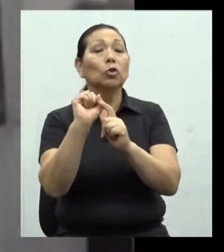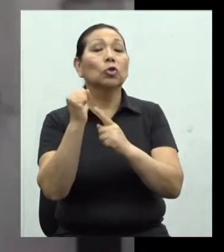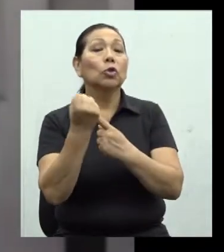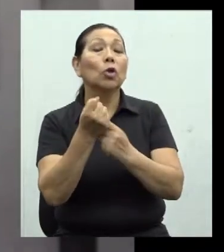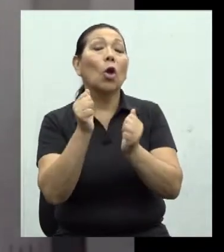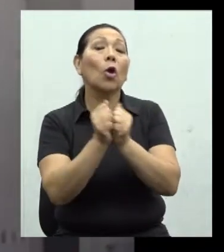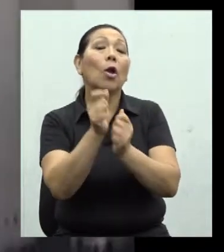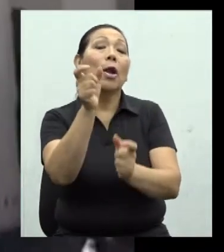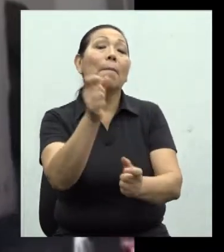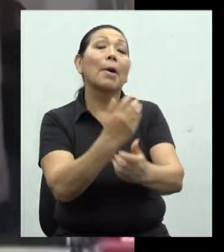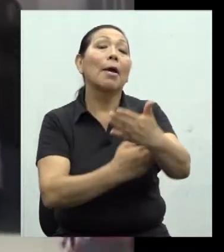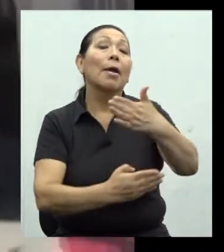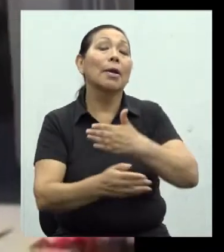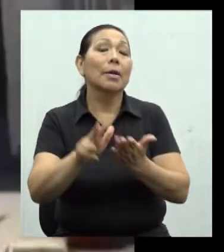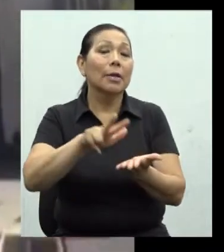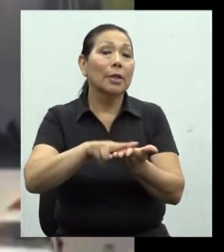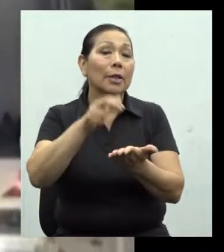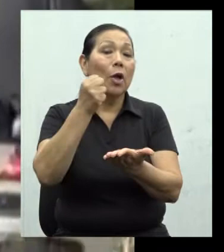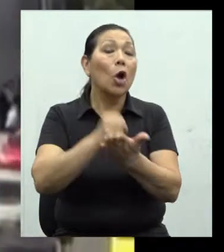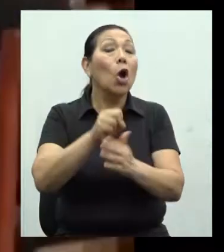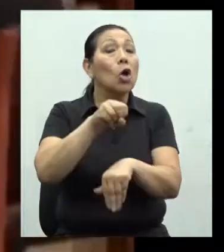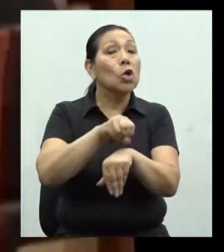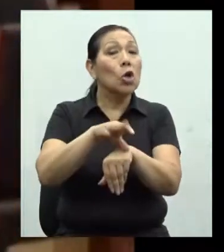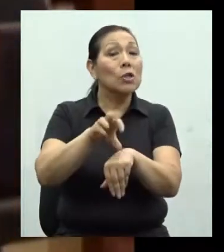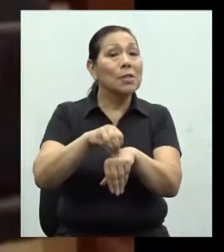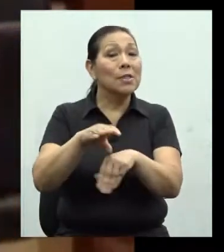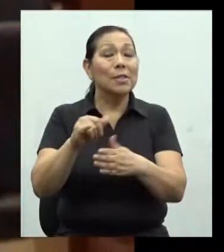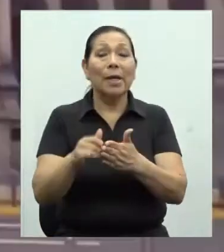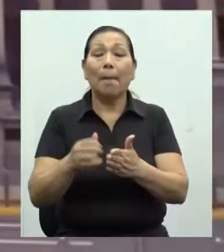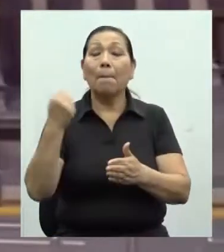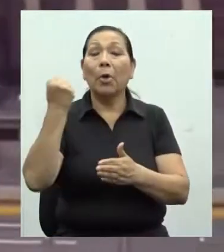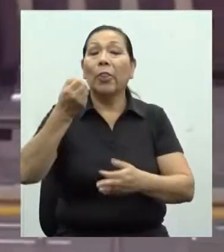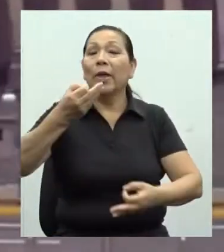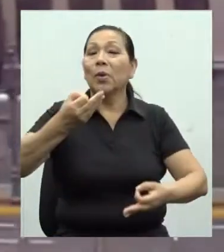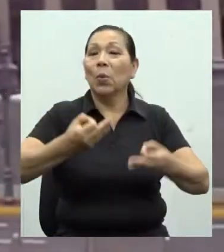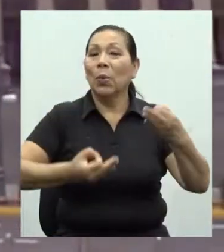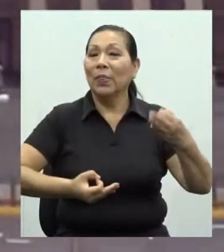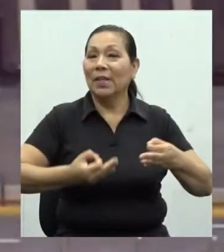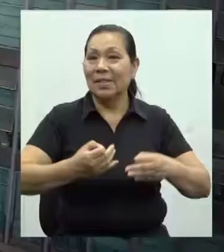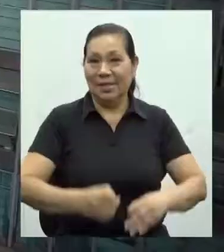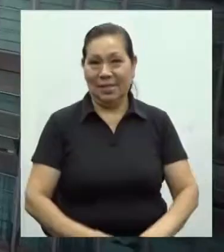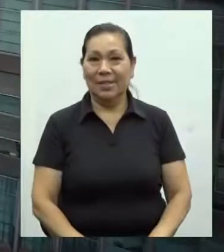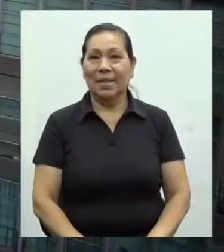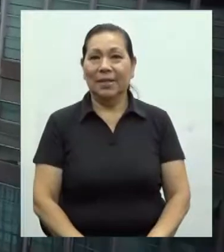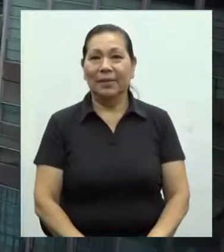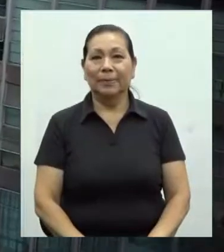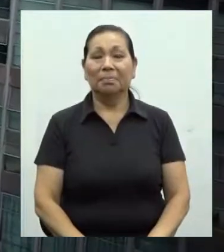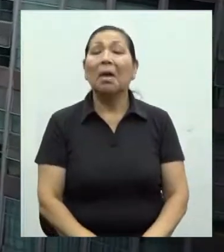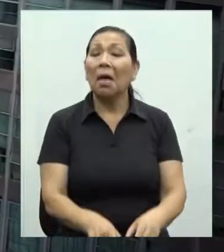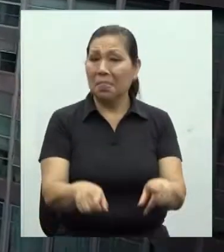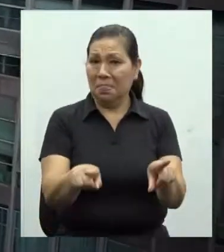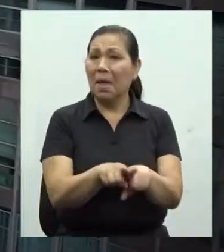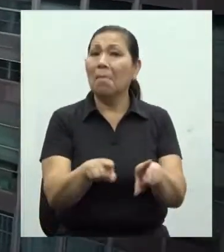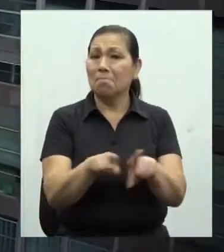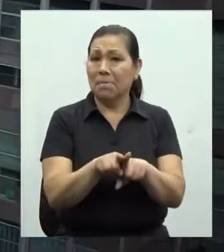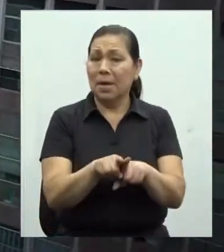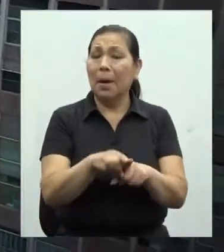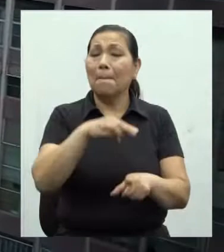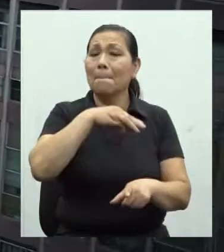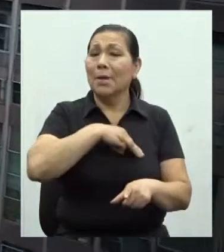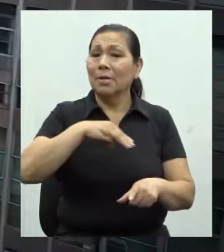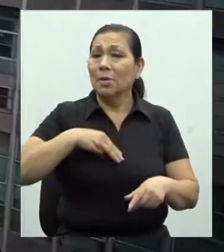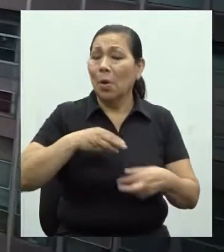la discapacidad, aprobado por el Consejo Ejecutivo del Poder Judicial. También ordenó al